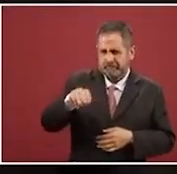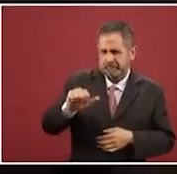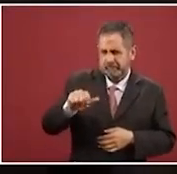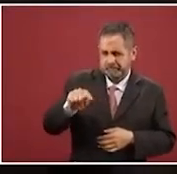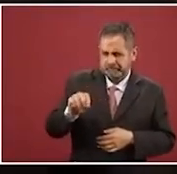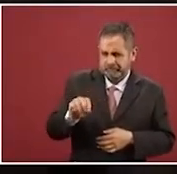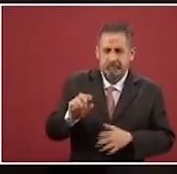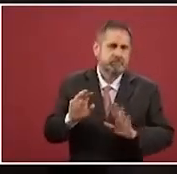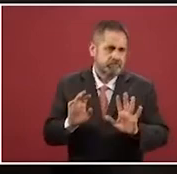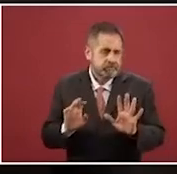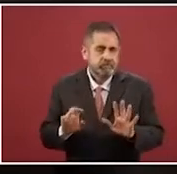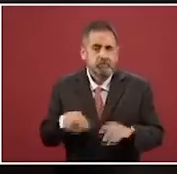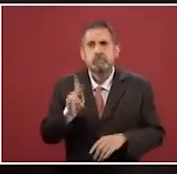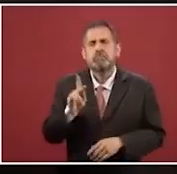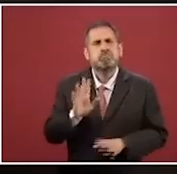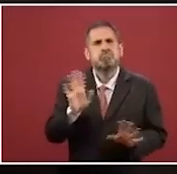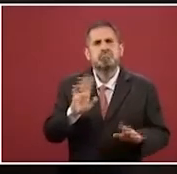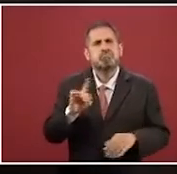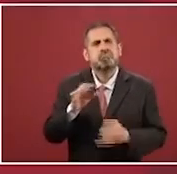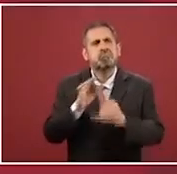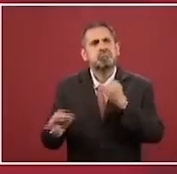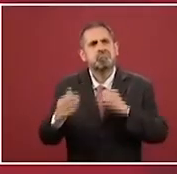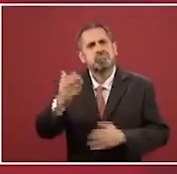fue lo de